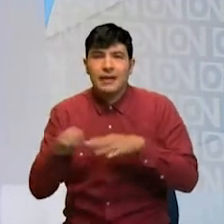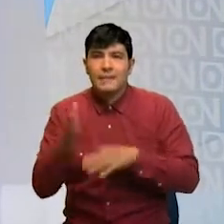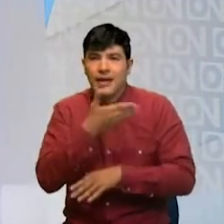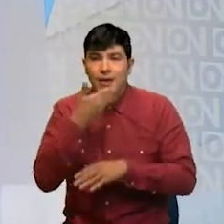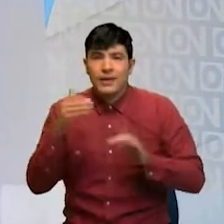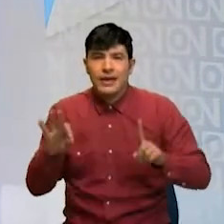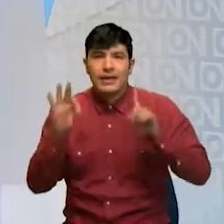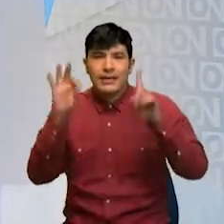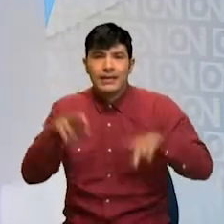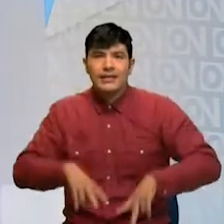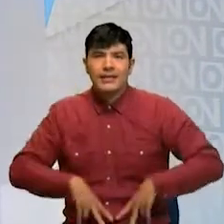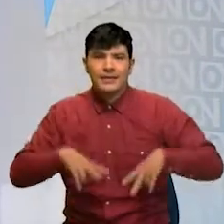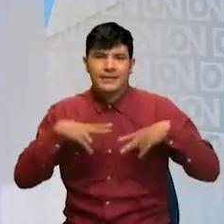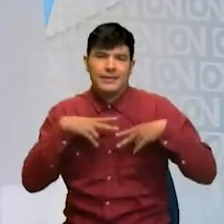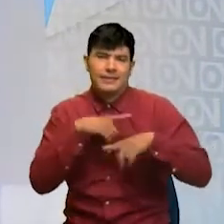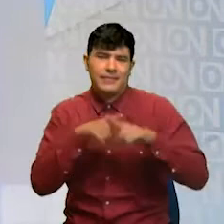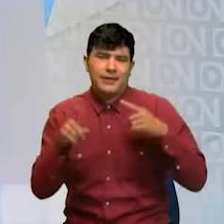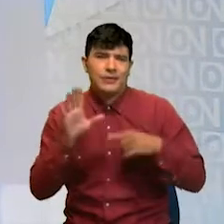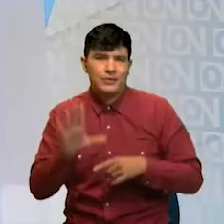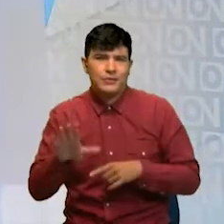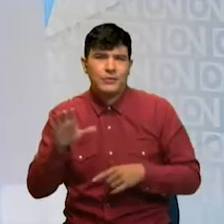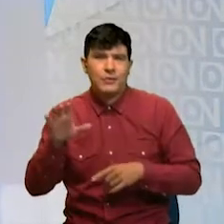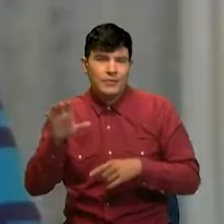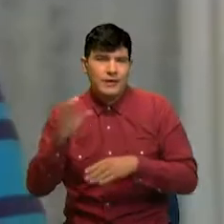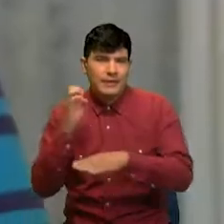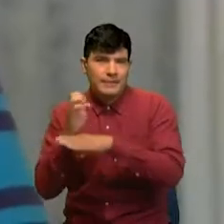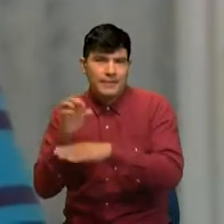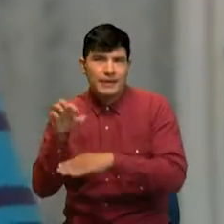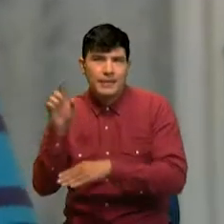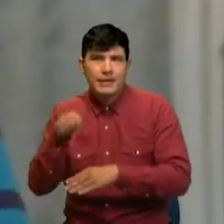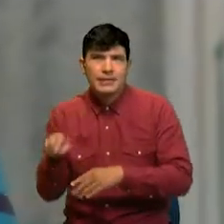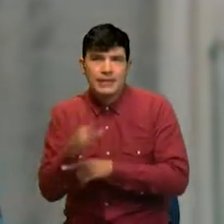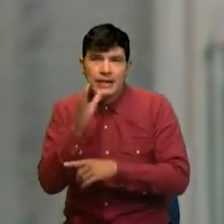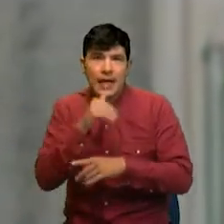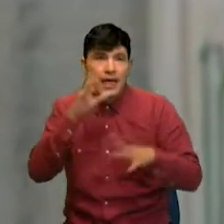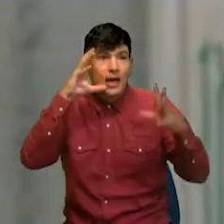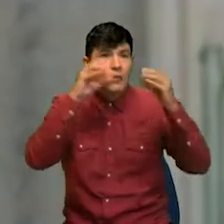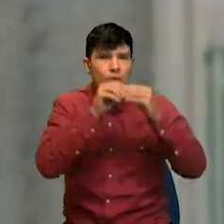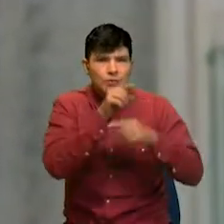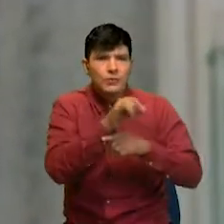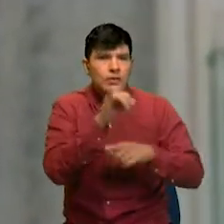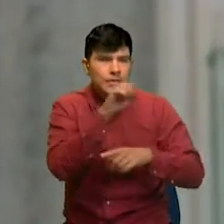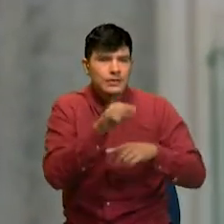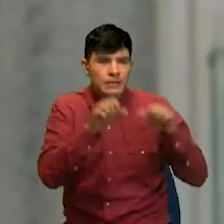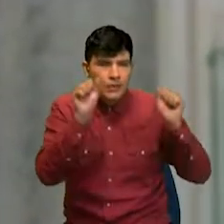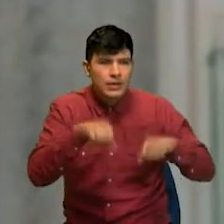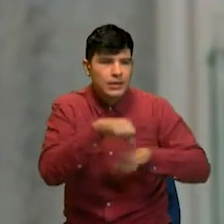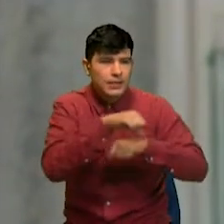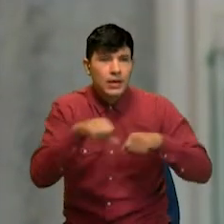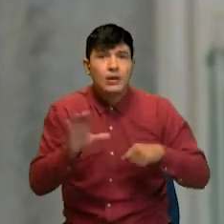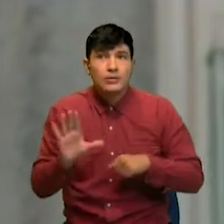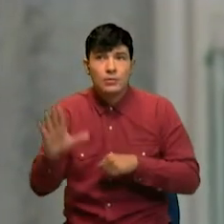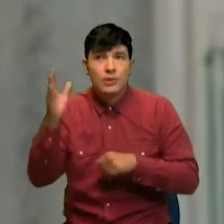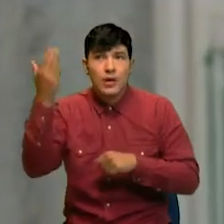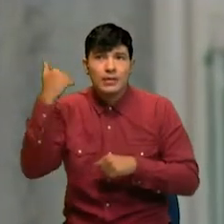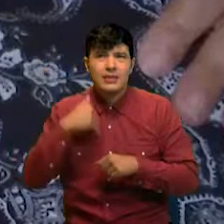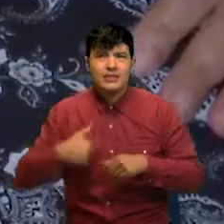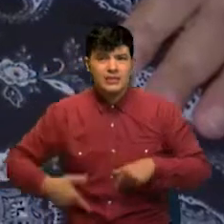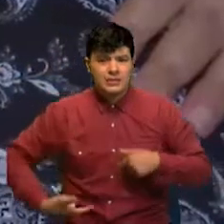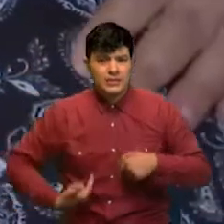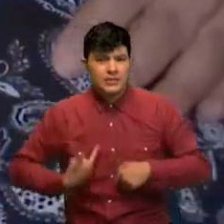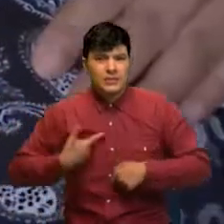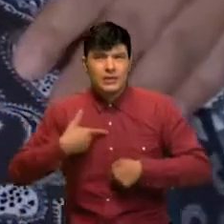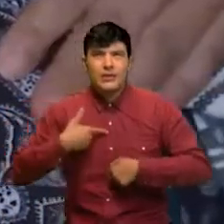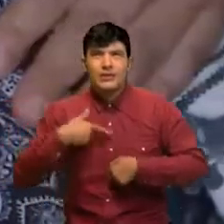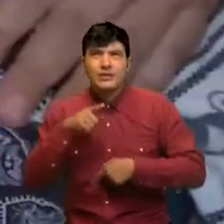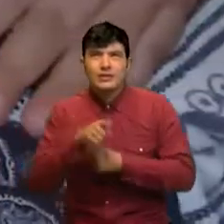convenio con ninguna institución que la pueda atender. La señora Custodia Caballero tiene instalada una sonda desde hace